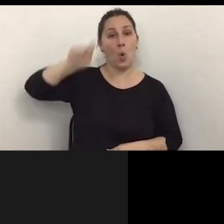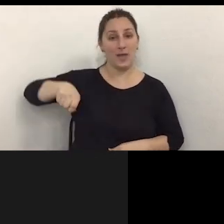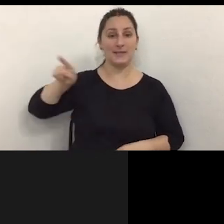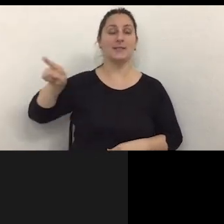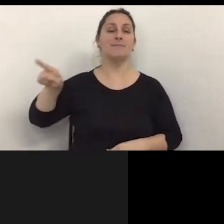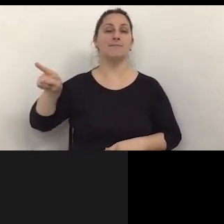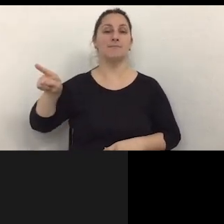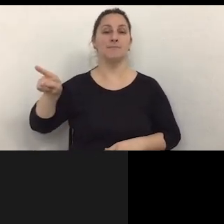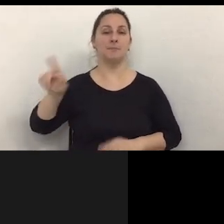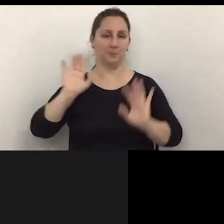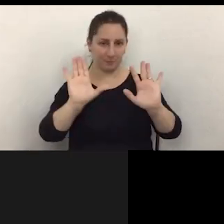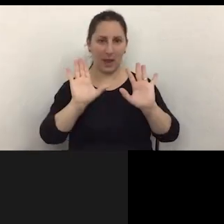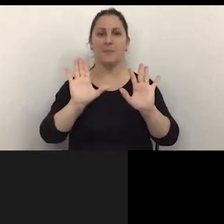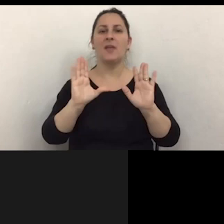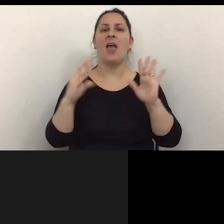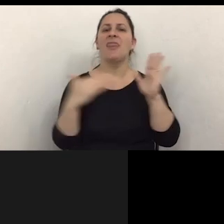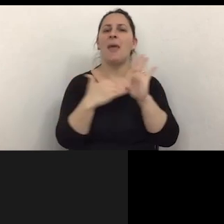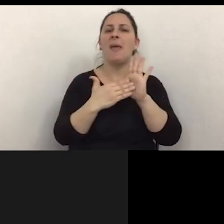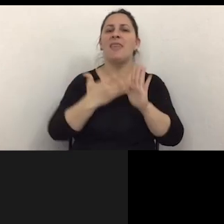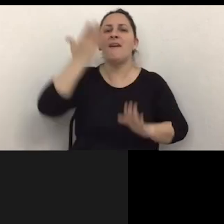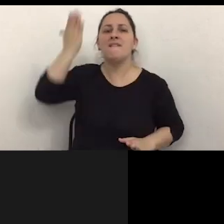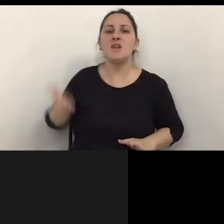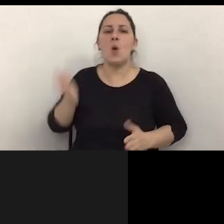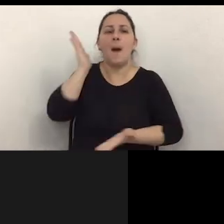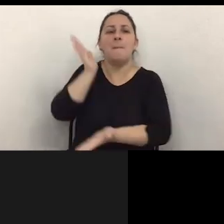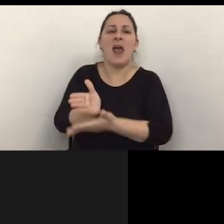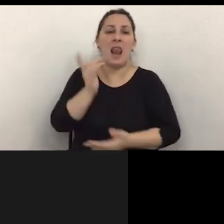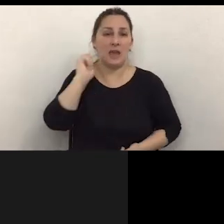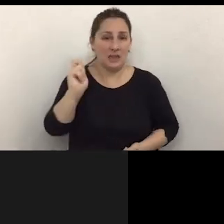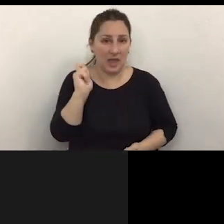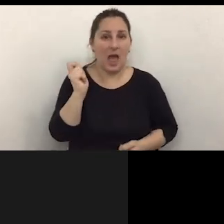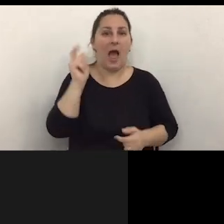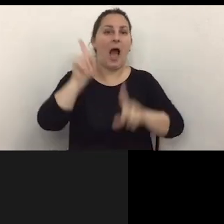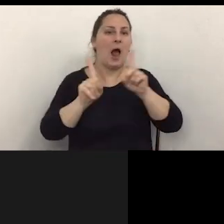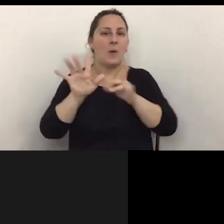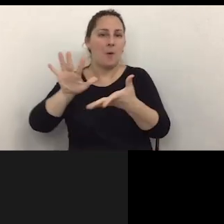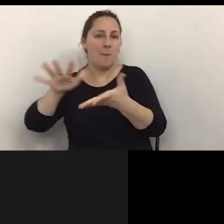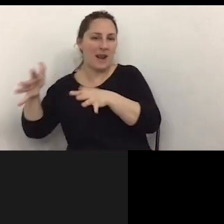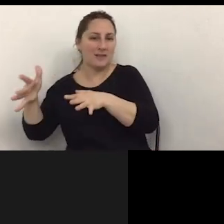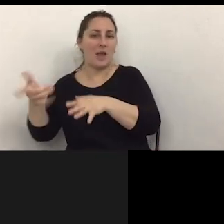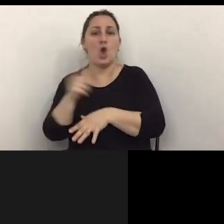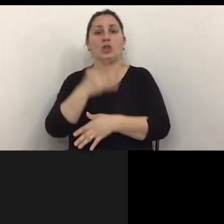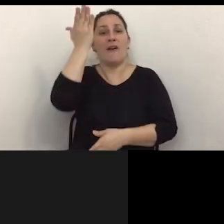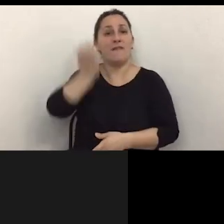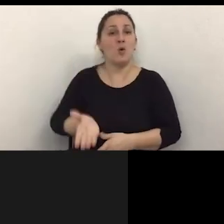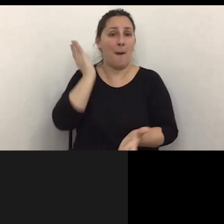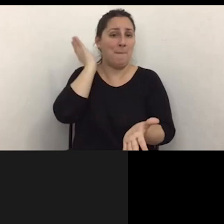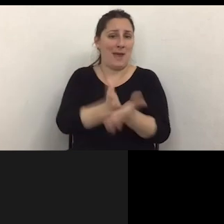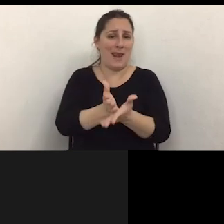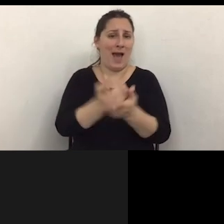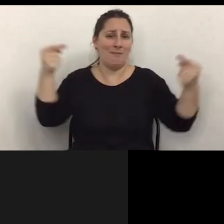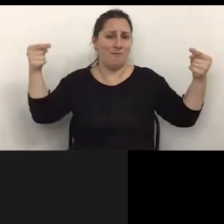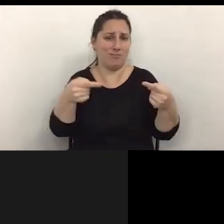figura penal, hay figuras penales que se asemejan más y figuras penales que son totalmente opuestas, ¿sí? O sea, si yo hago